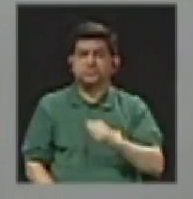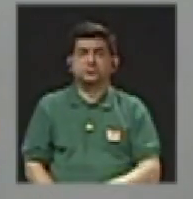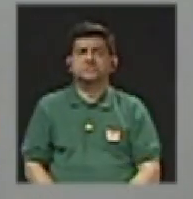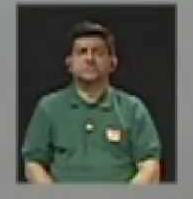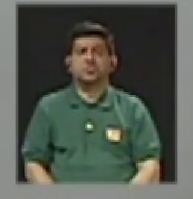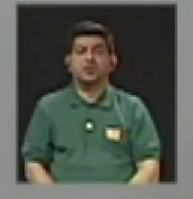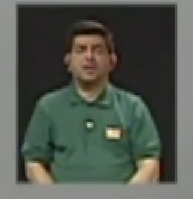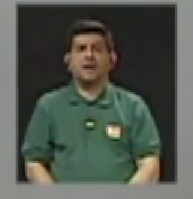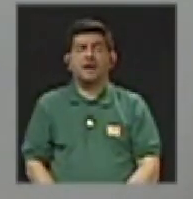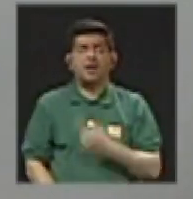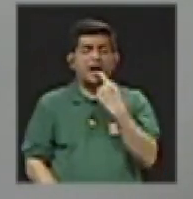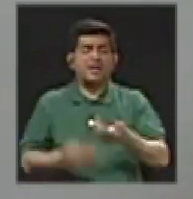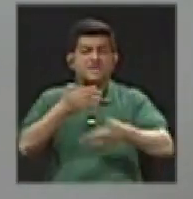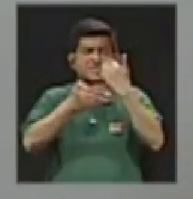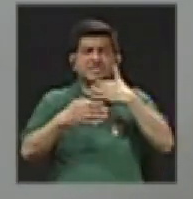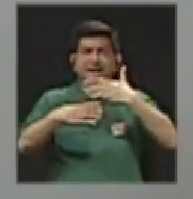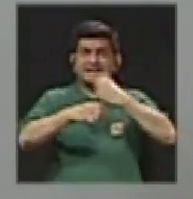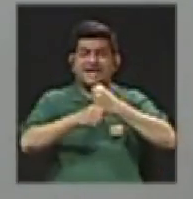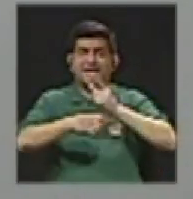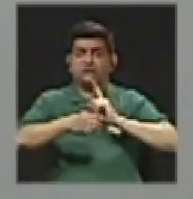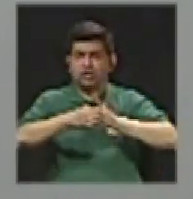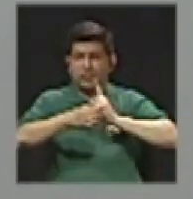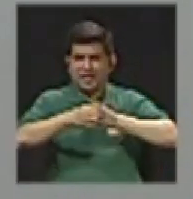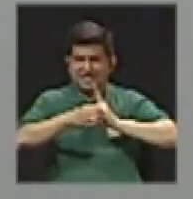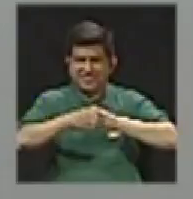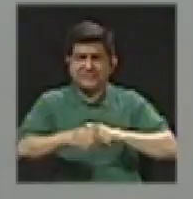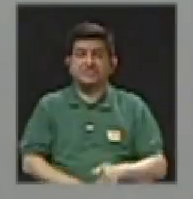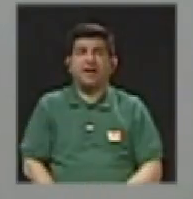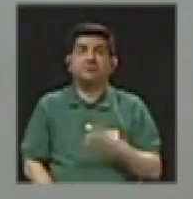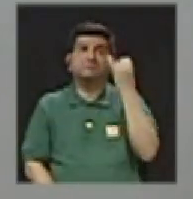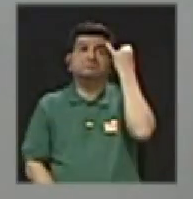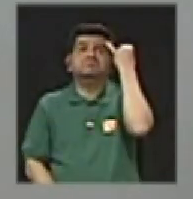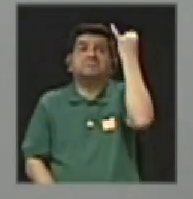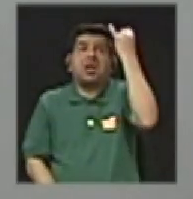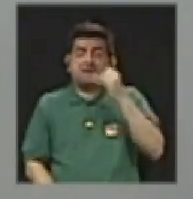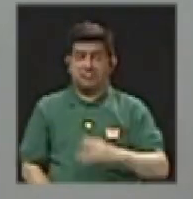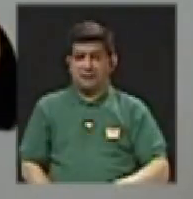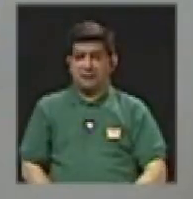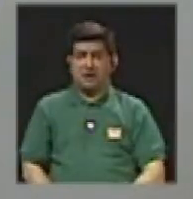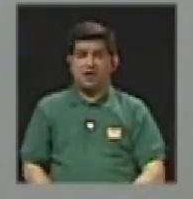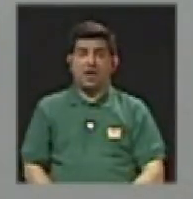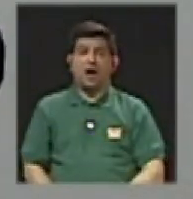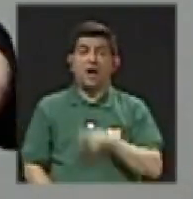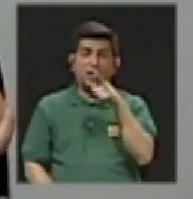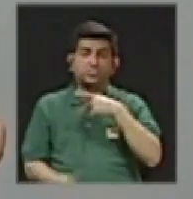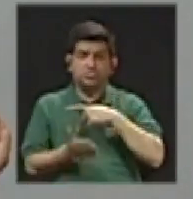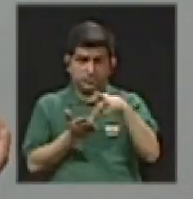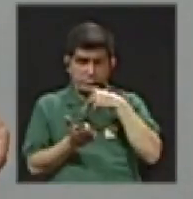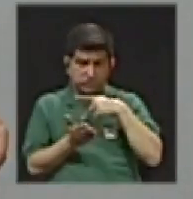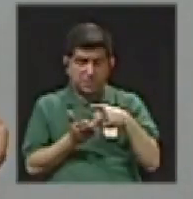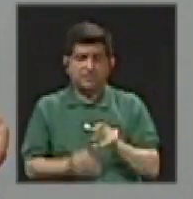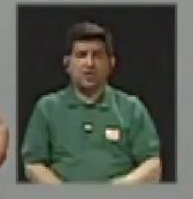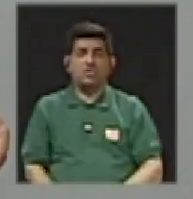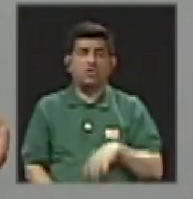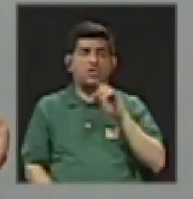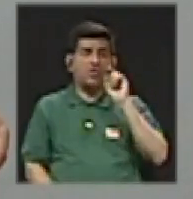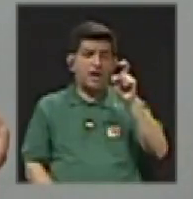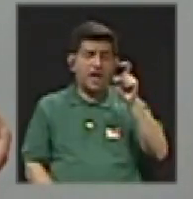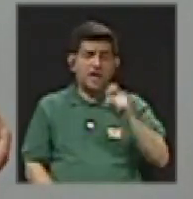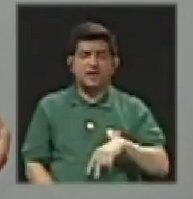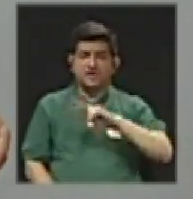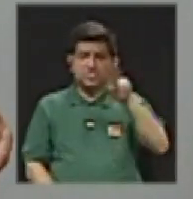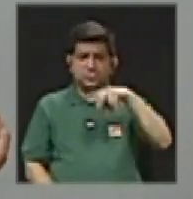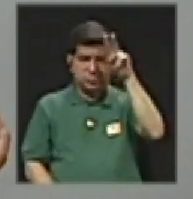muy pequeñito atrás dice, hecho en China, ¿eh? Entonces la presunción es, ustedes pagaron X cantidad de